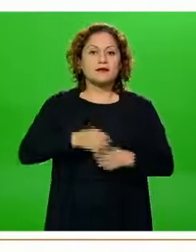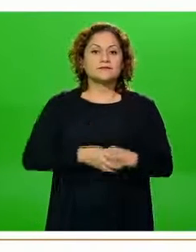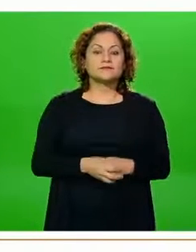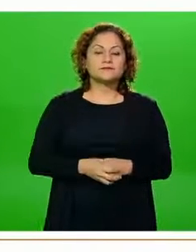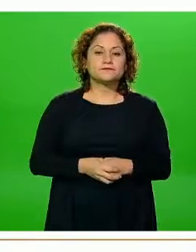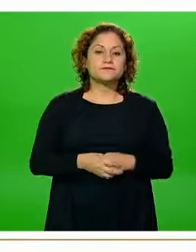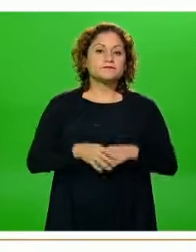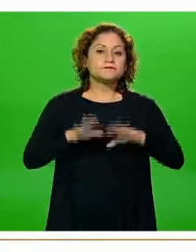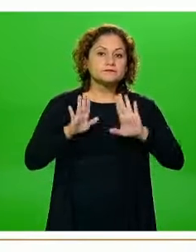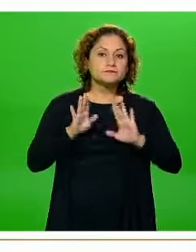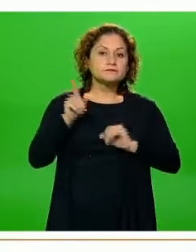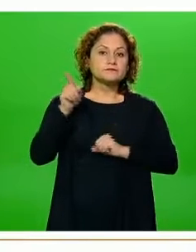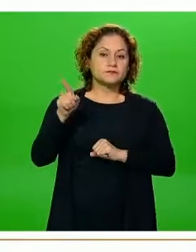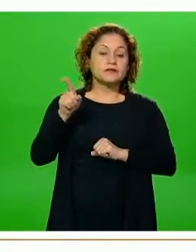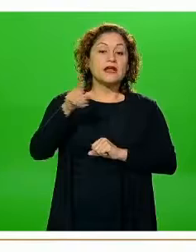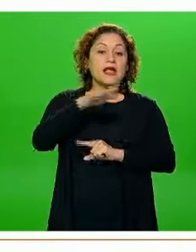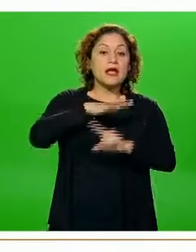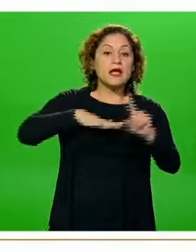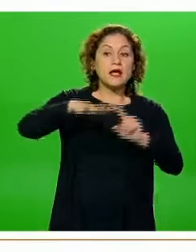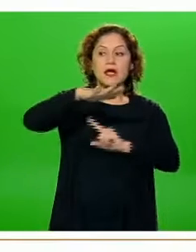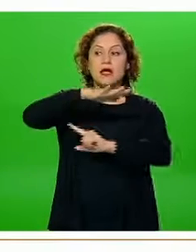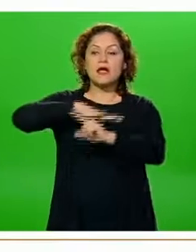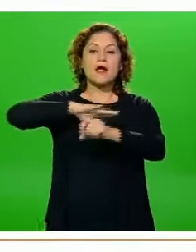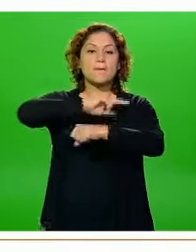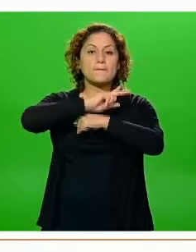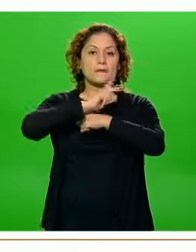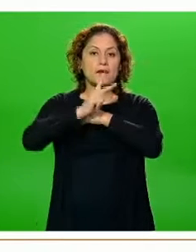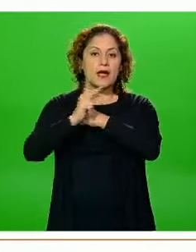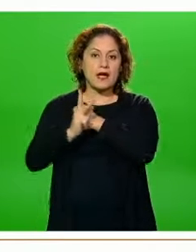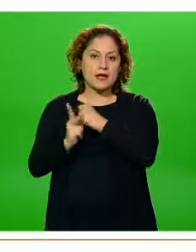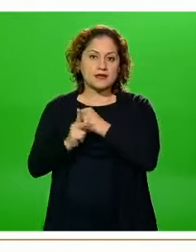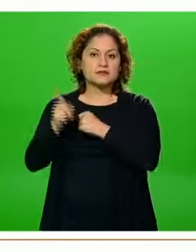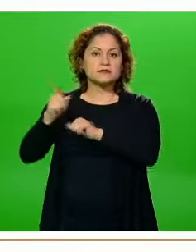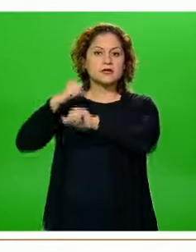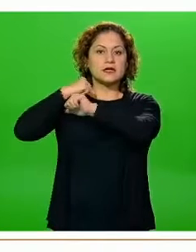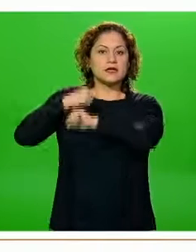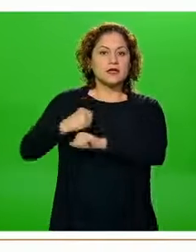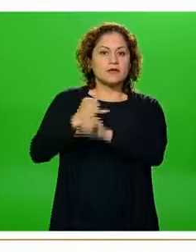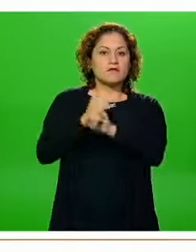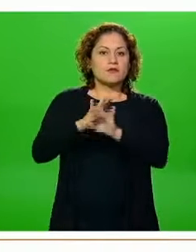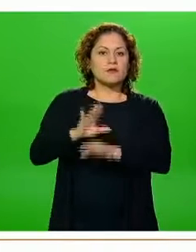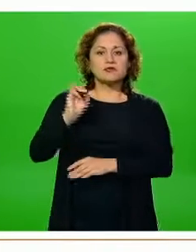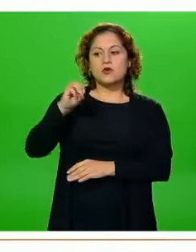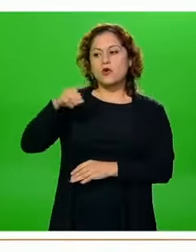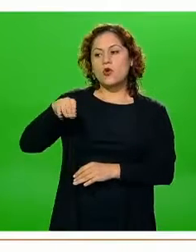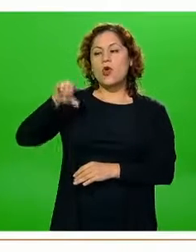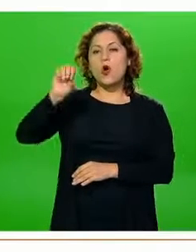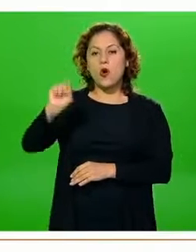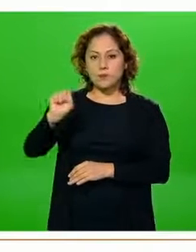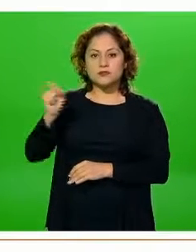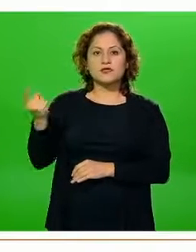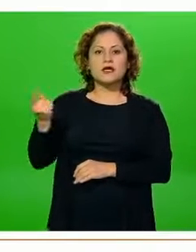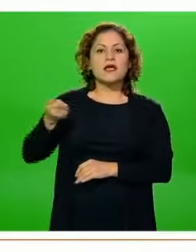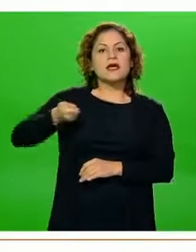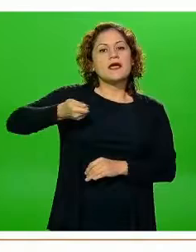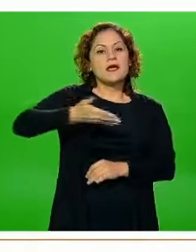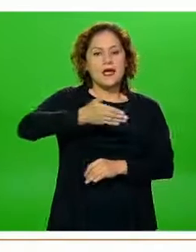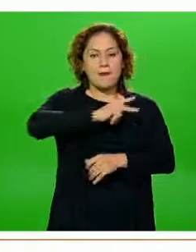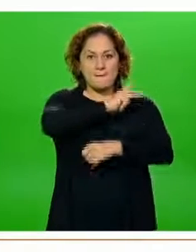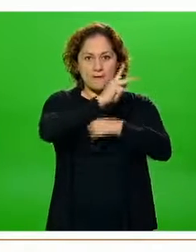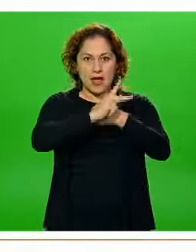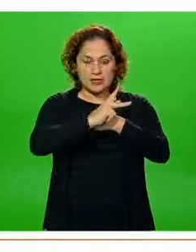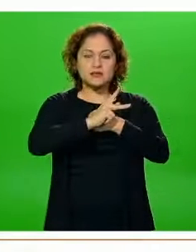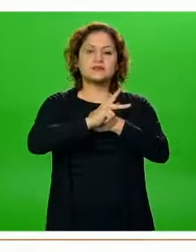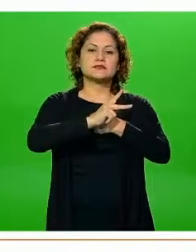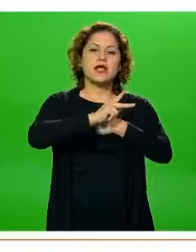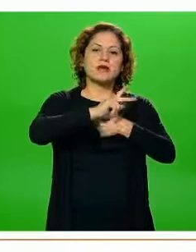según la región en cómo nos ve la Organización Mundial de la Salud, se le otorga un color a cada barra.